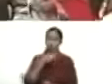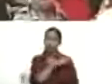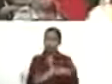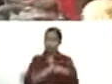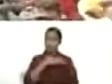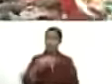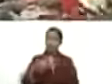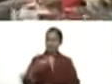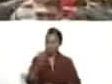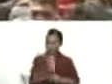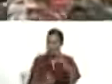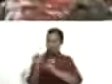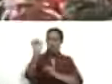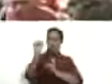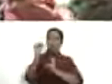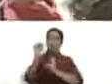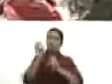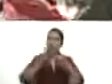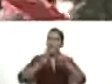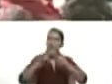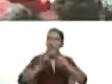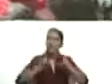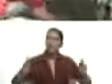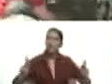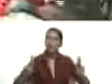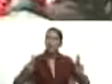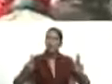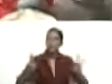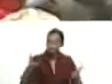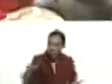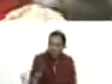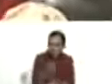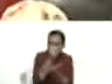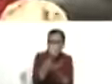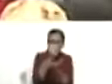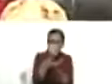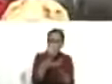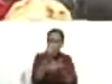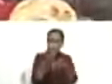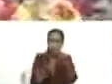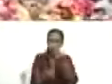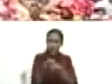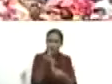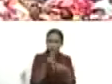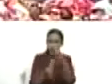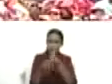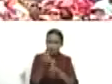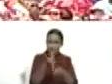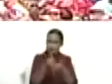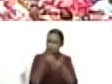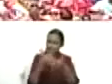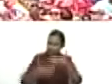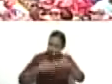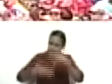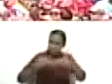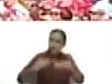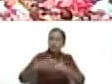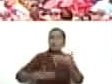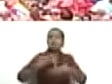Defendiendo la paz, recuperando la economía, avanzando.